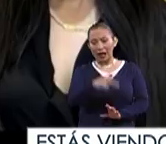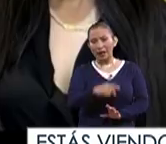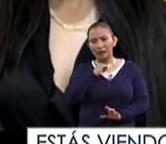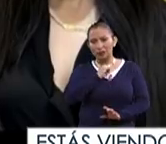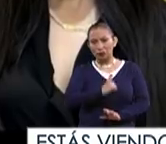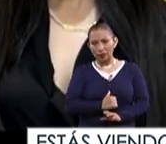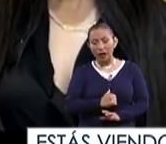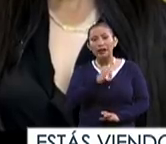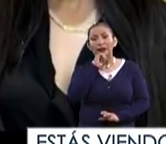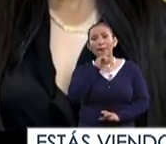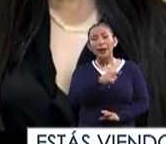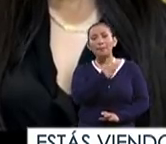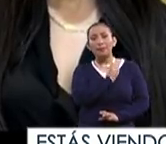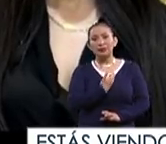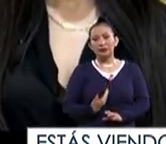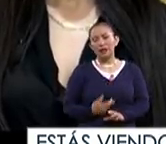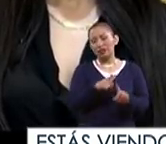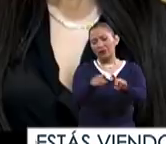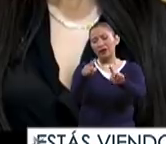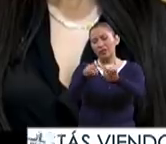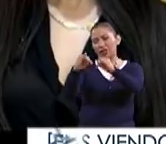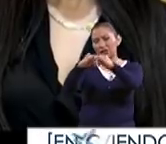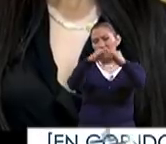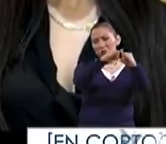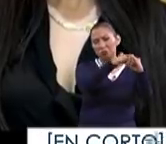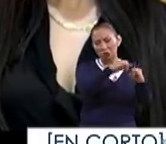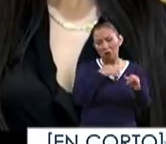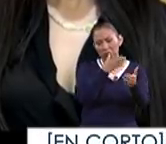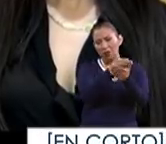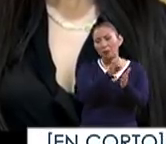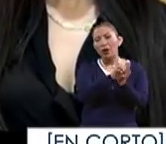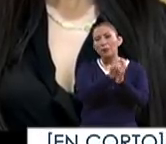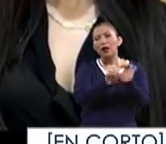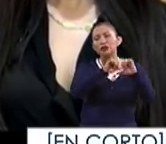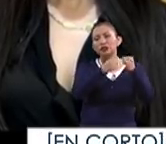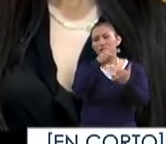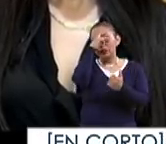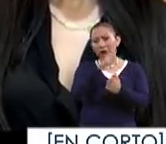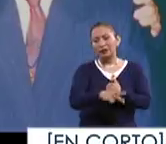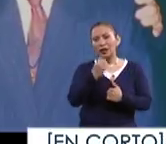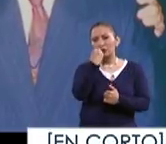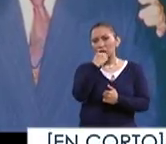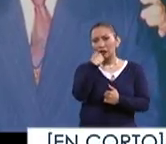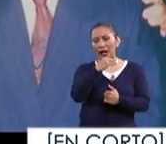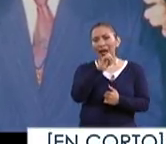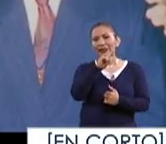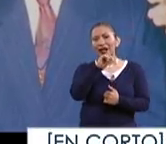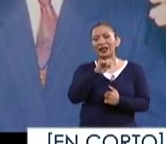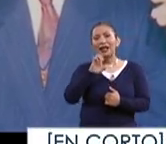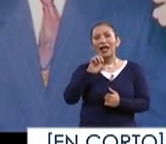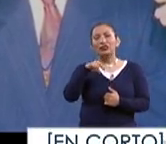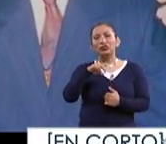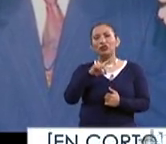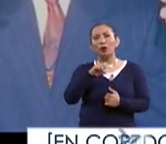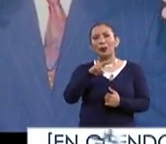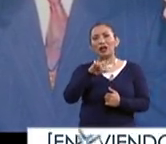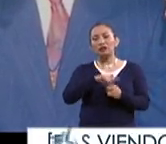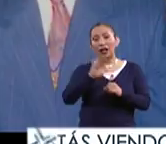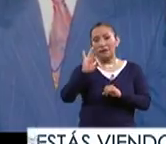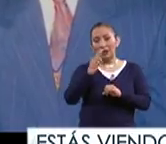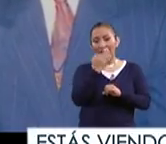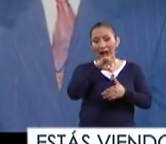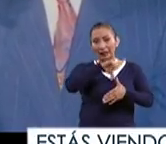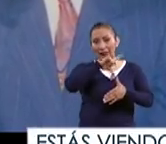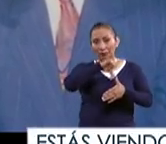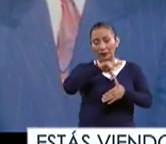Cirugía. Ha sido presidente en diversas instituciones como la Asociación Mexicana de Nutrición Enteral y Endovenosa, la